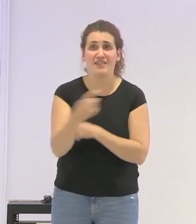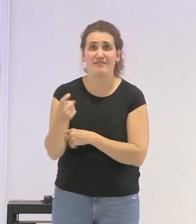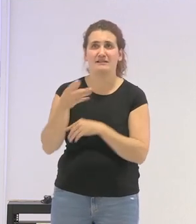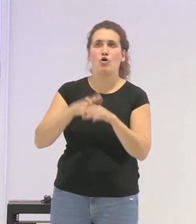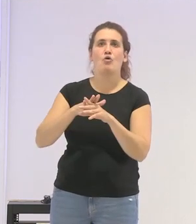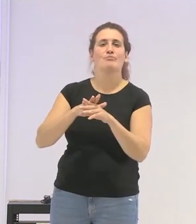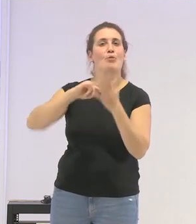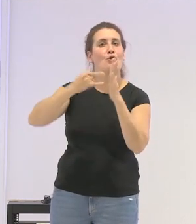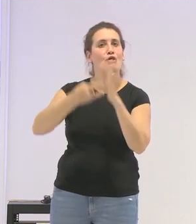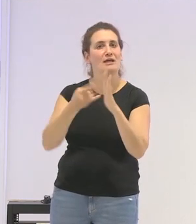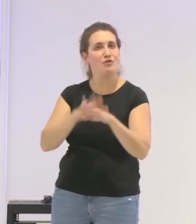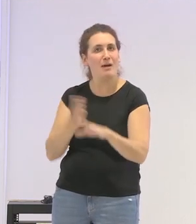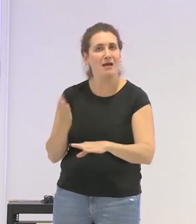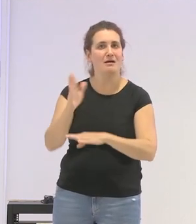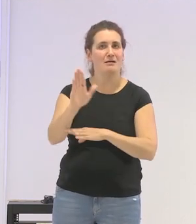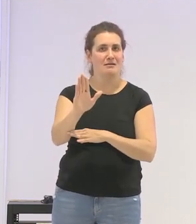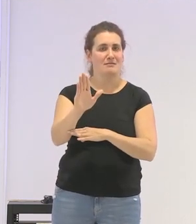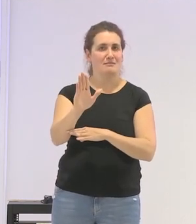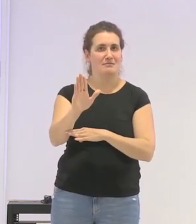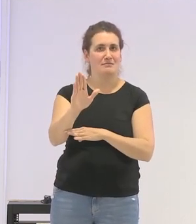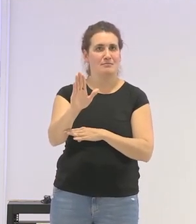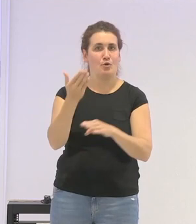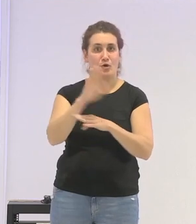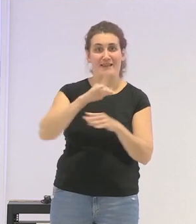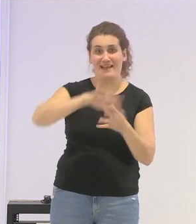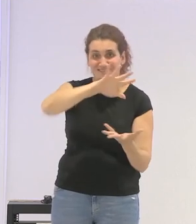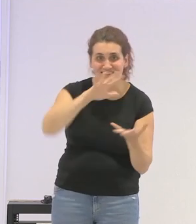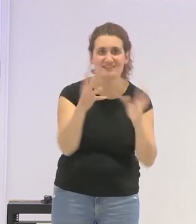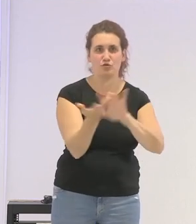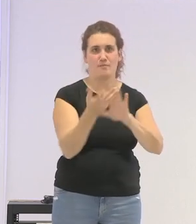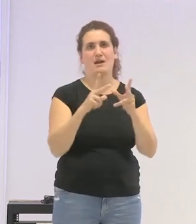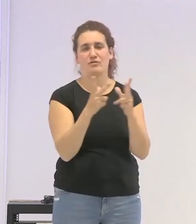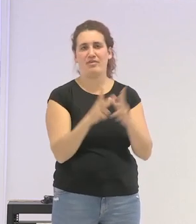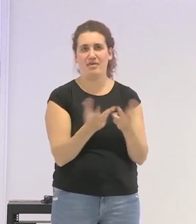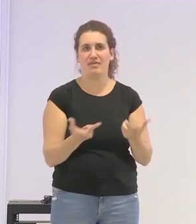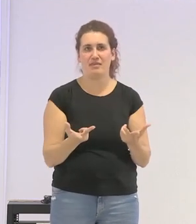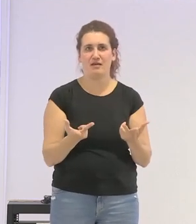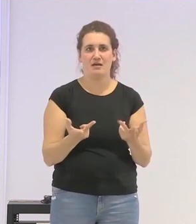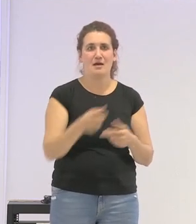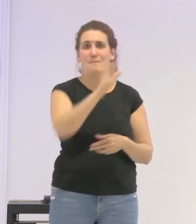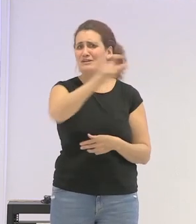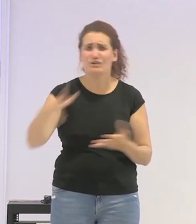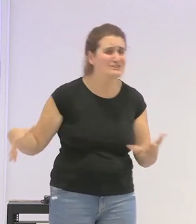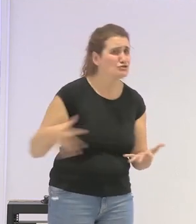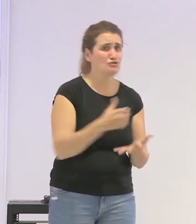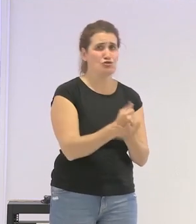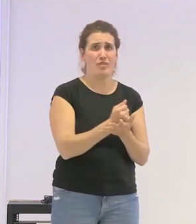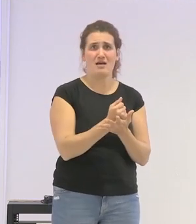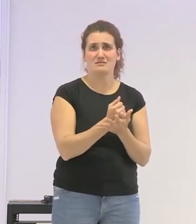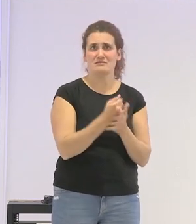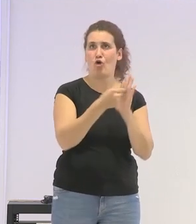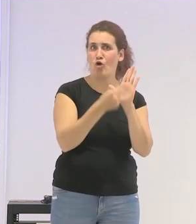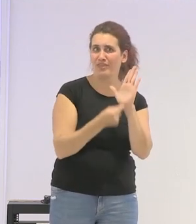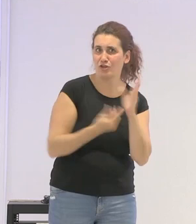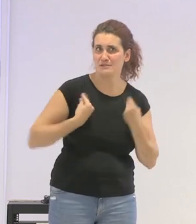proyecto que la propuesta sea transformar la sociedad, mejorar las condiciones de vida de todos y todas, etc., ¿no? Y bueno, yo creo